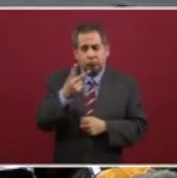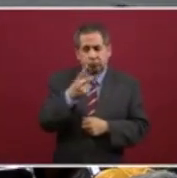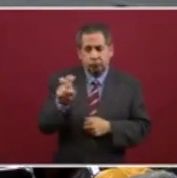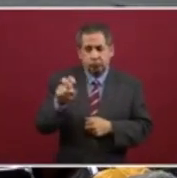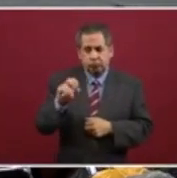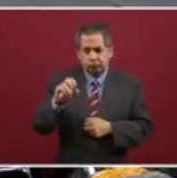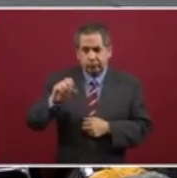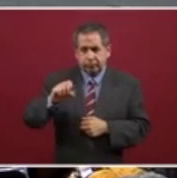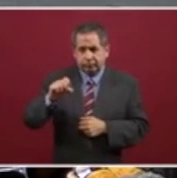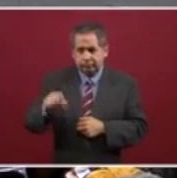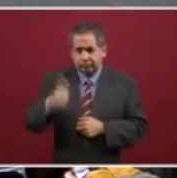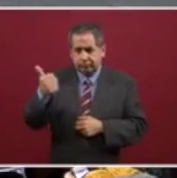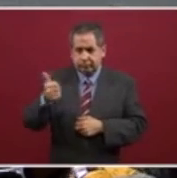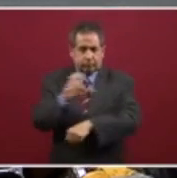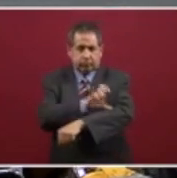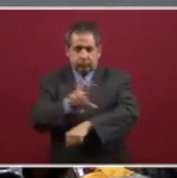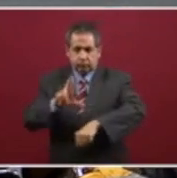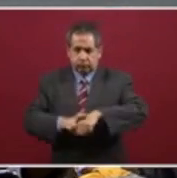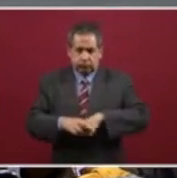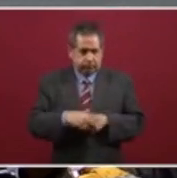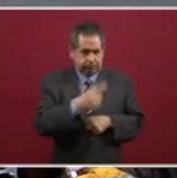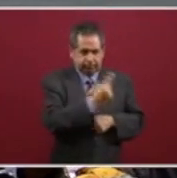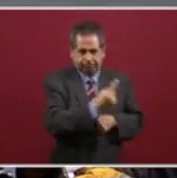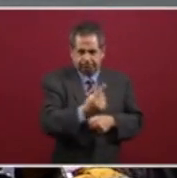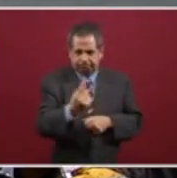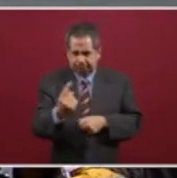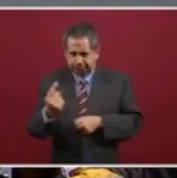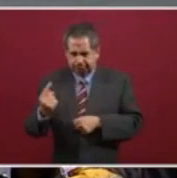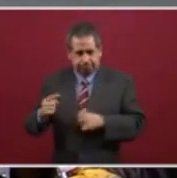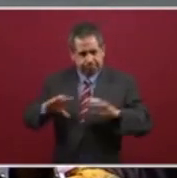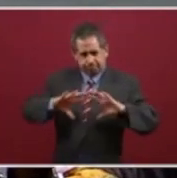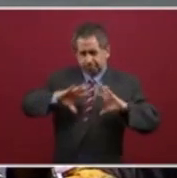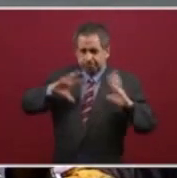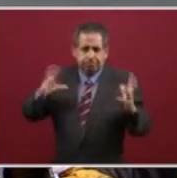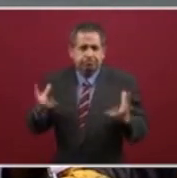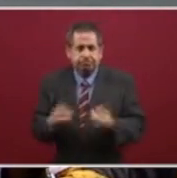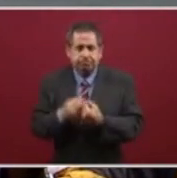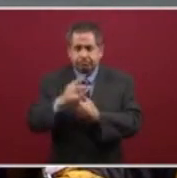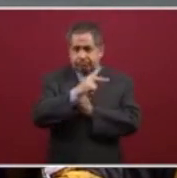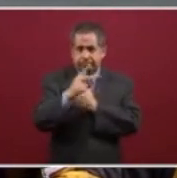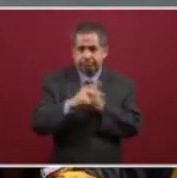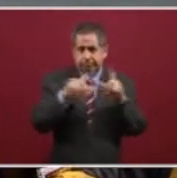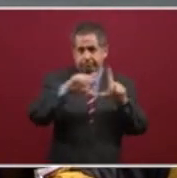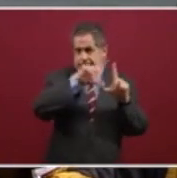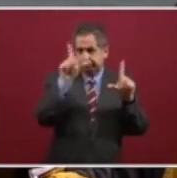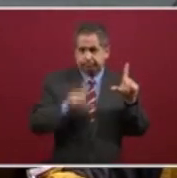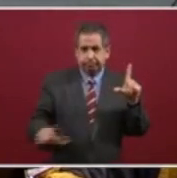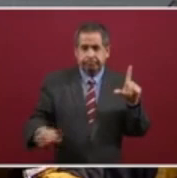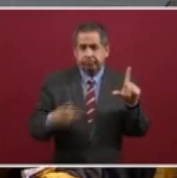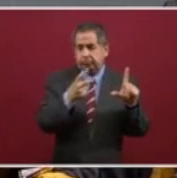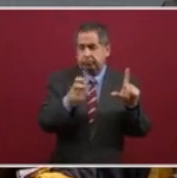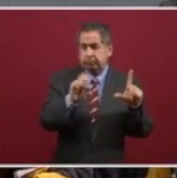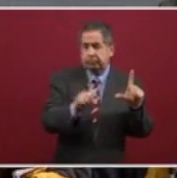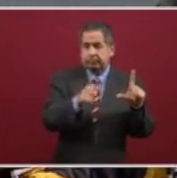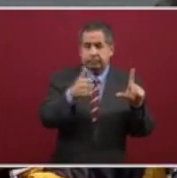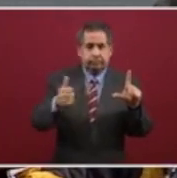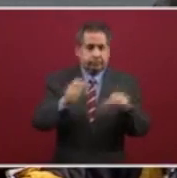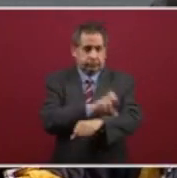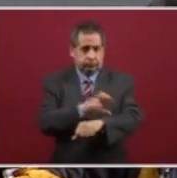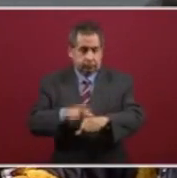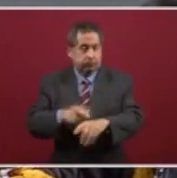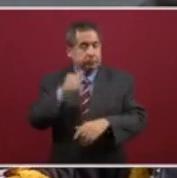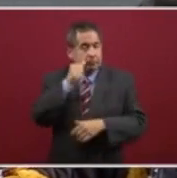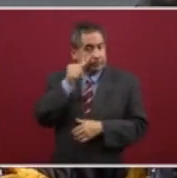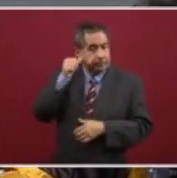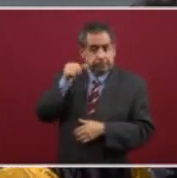266 coordinaciones en todo el país. Entonces, ayer que Marcelo dio a conocer